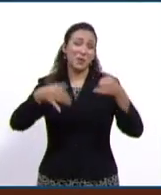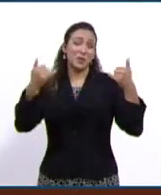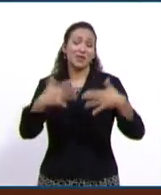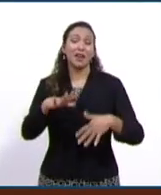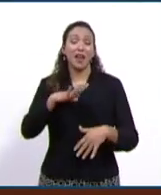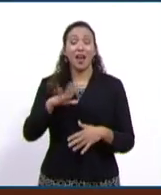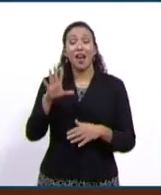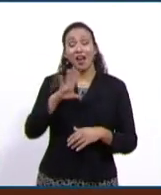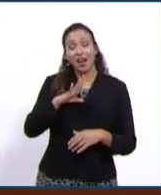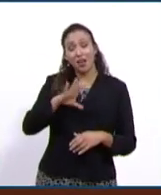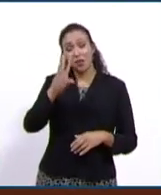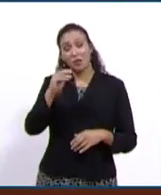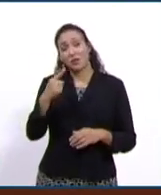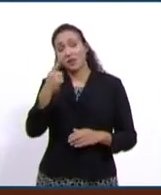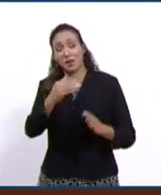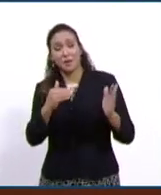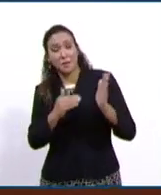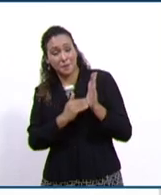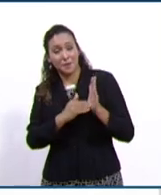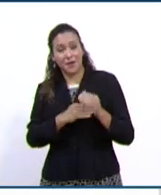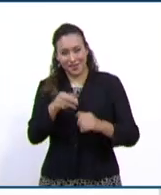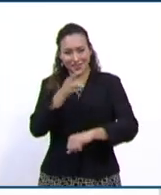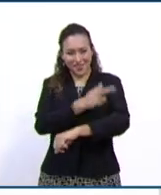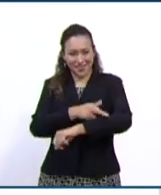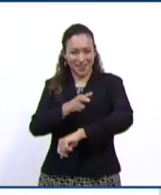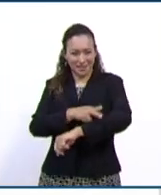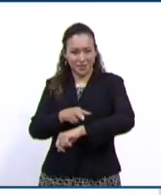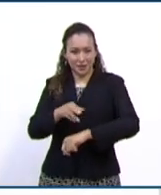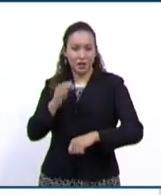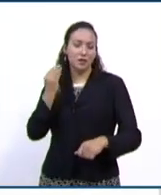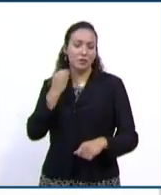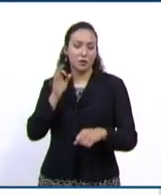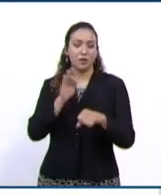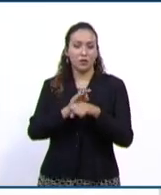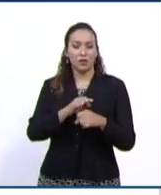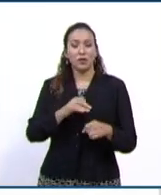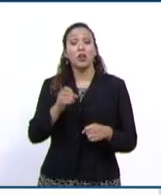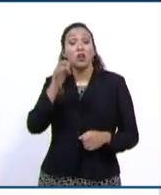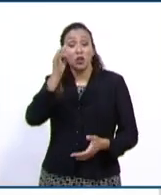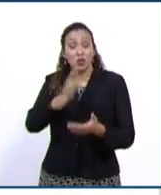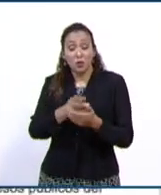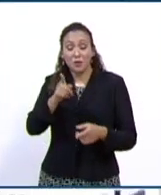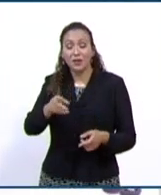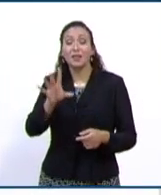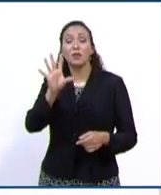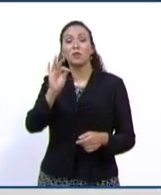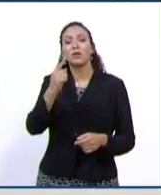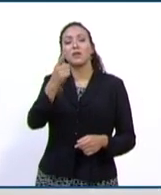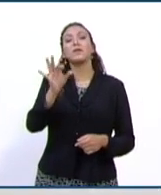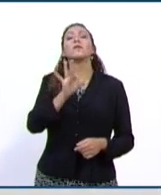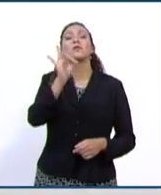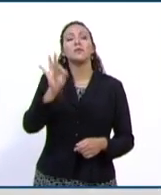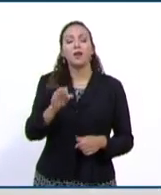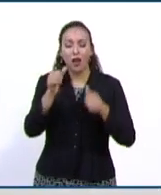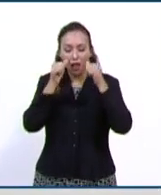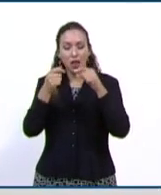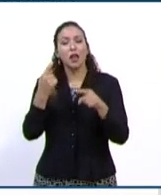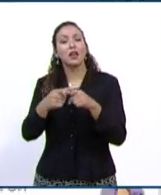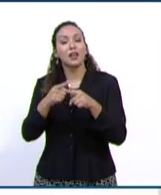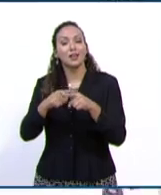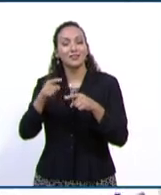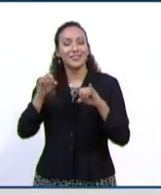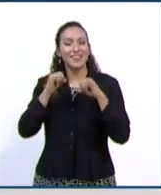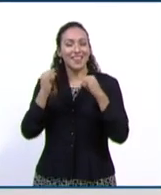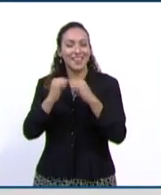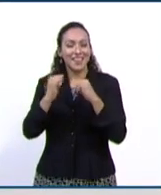99,000 procesos penales federales, solamente en el sistema penal acusatorio, 41% los atiende la Defensoría